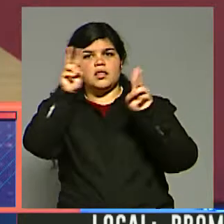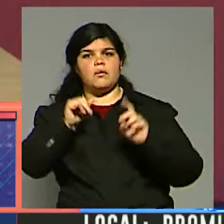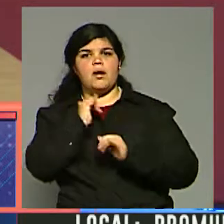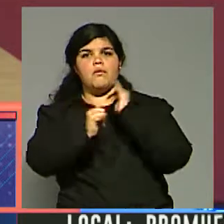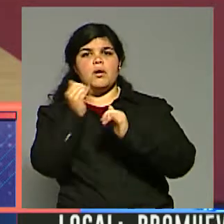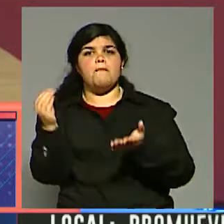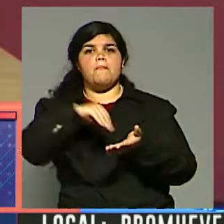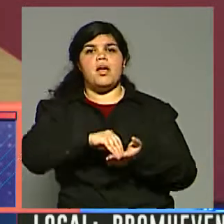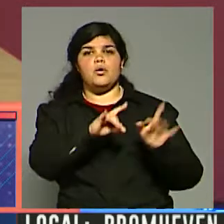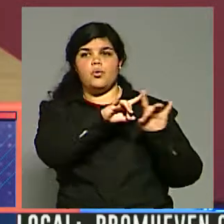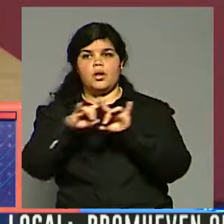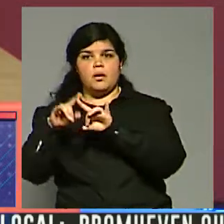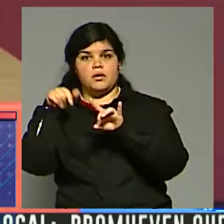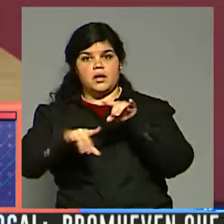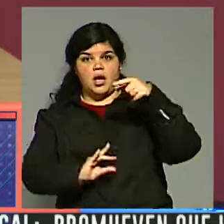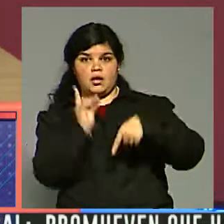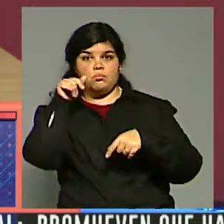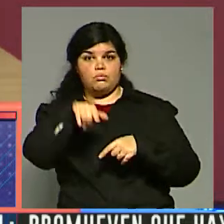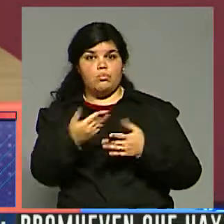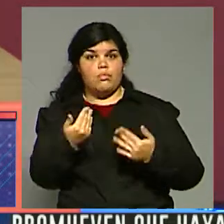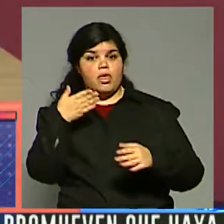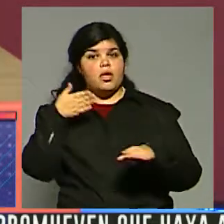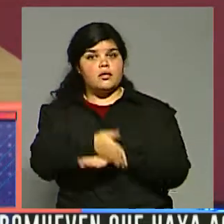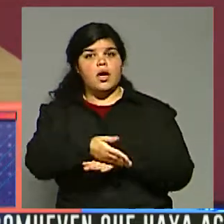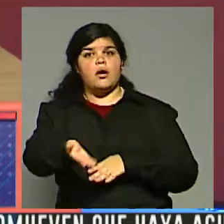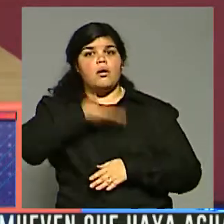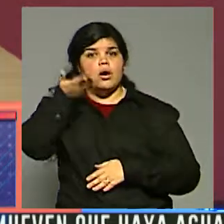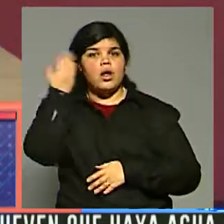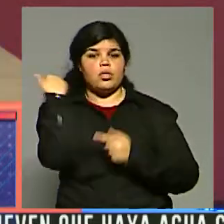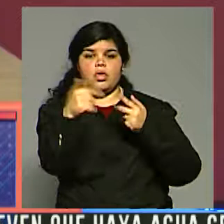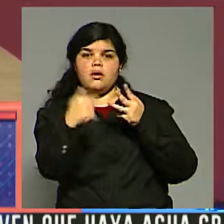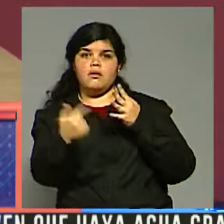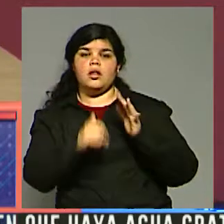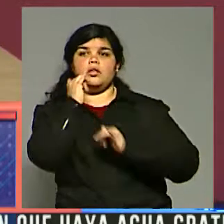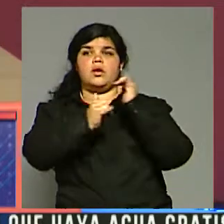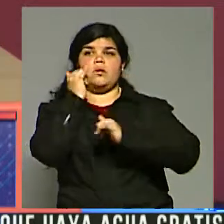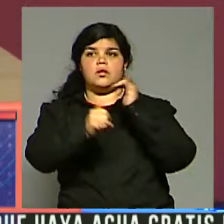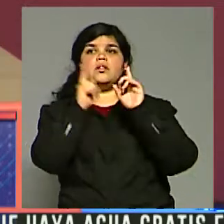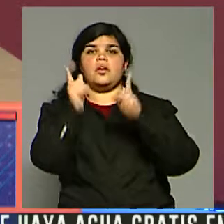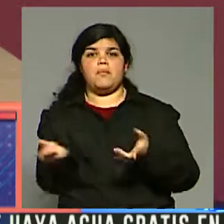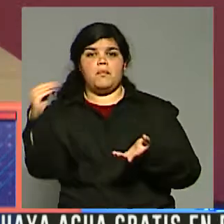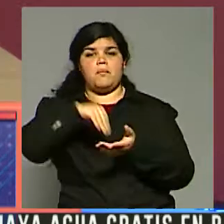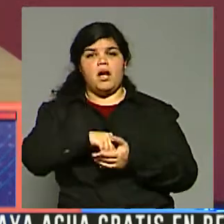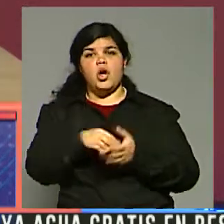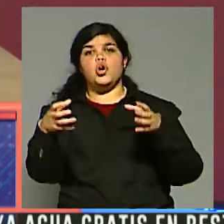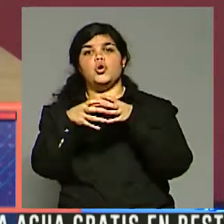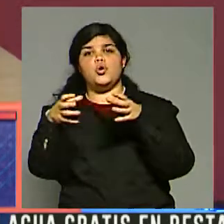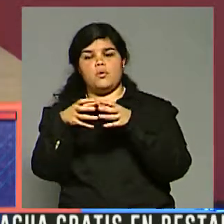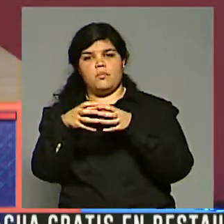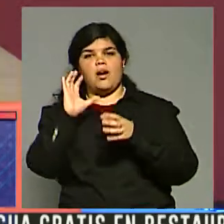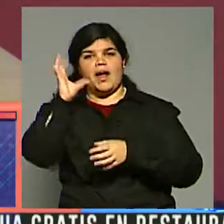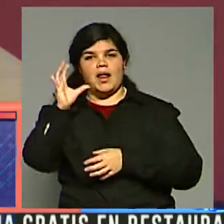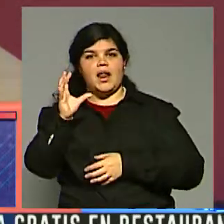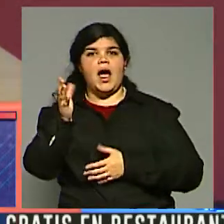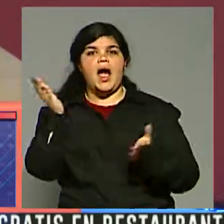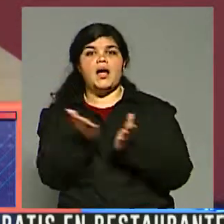visitar la página de Unidiversidad, donde van a encontrar distintos oradores que se han explayado sobre el tema, y además en el canal académico de la Universidad Nacional de Cuyo